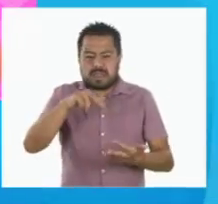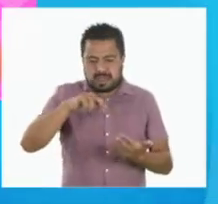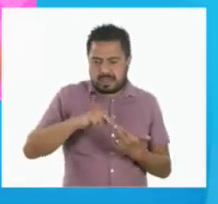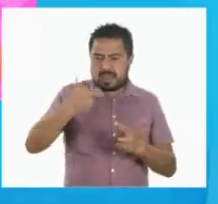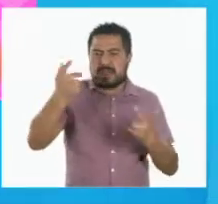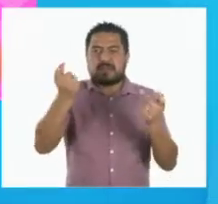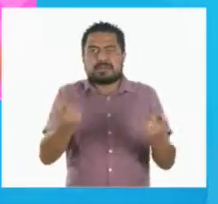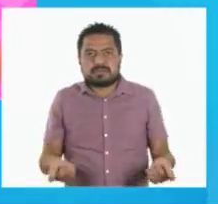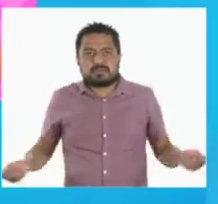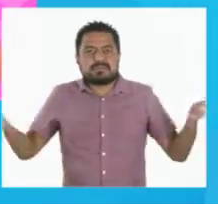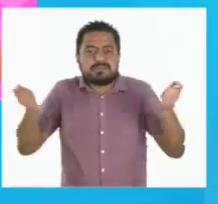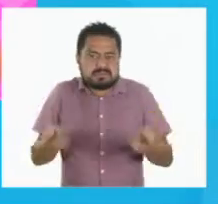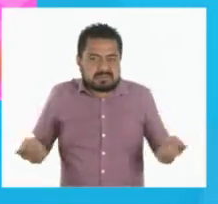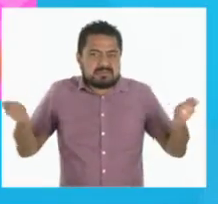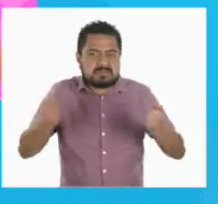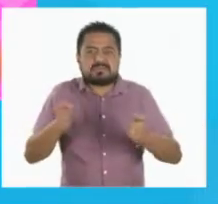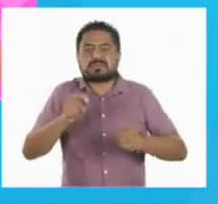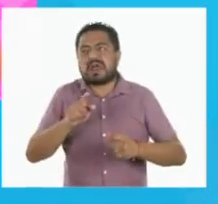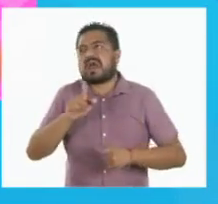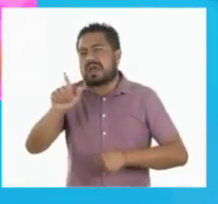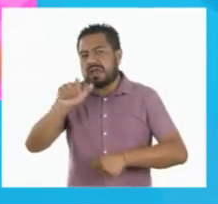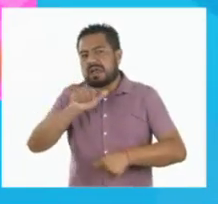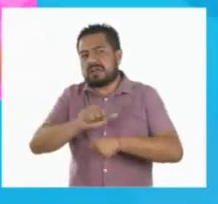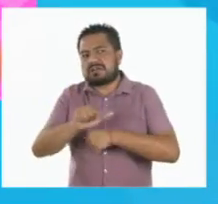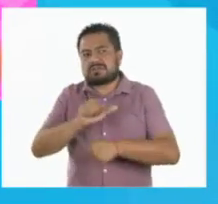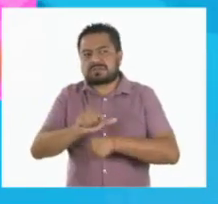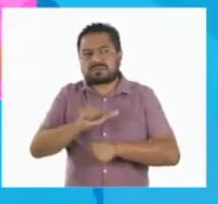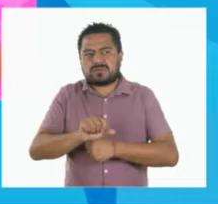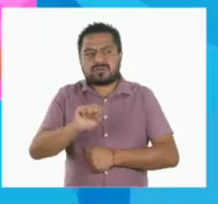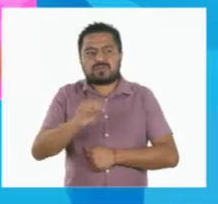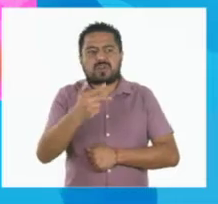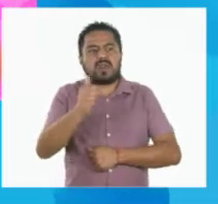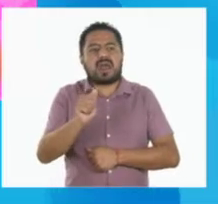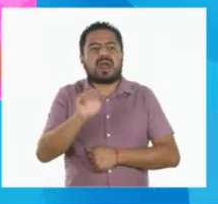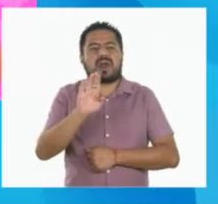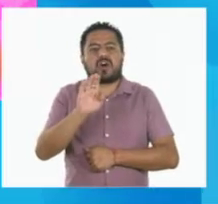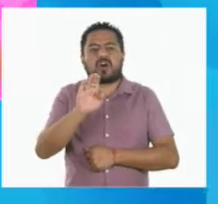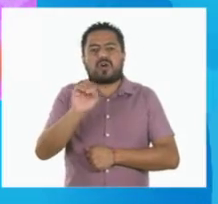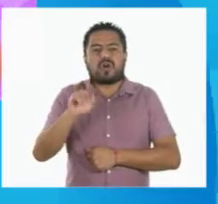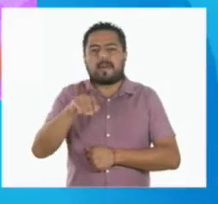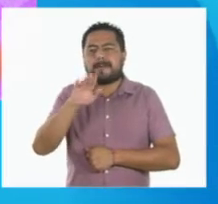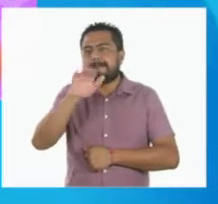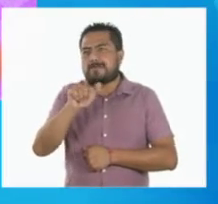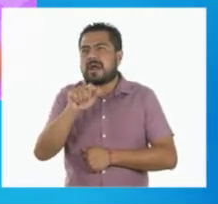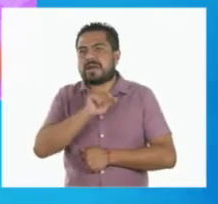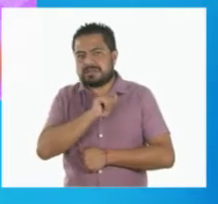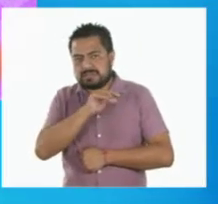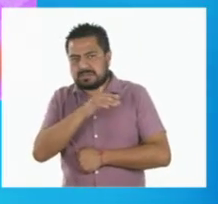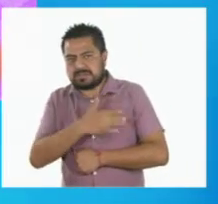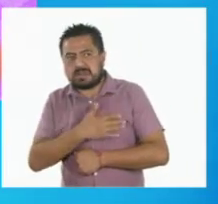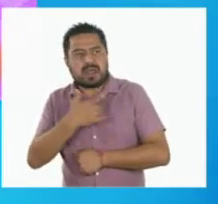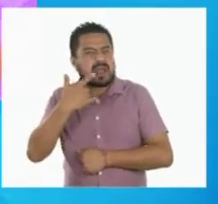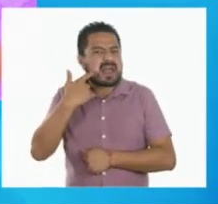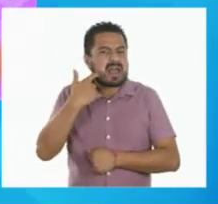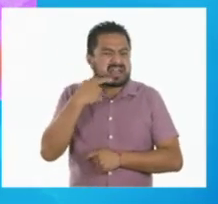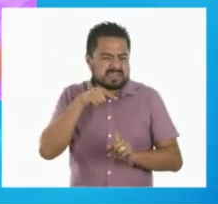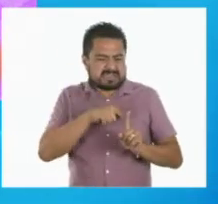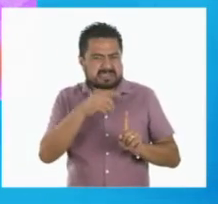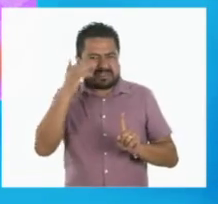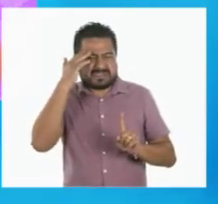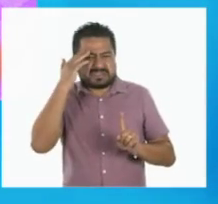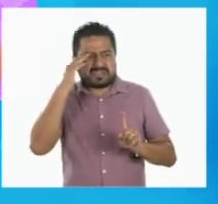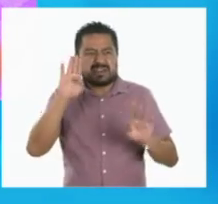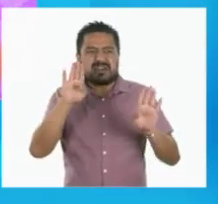cuerda, saltar la soga en Argentina y la comba en España. El gato es conocido